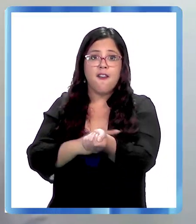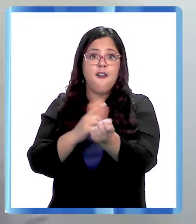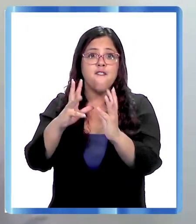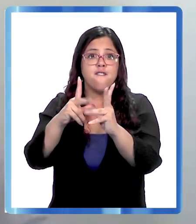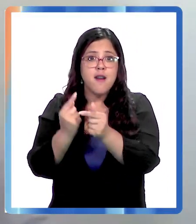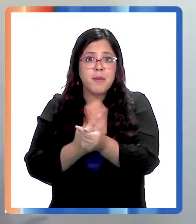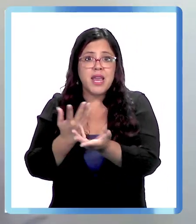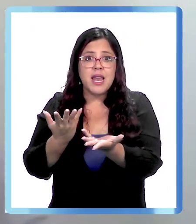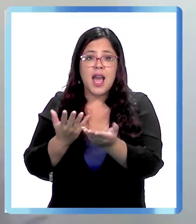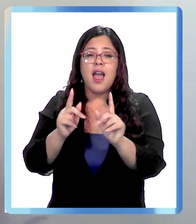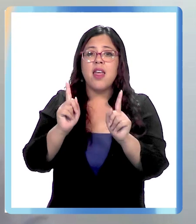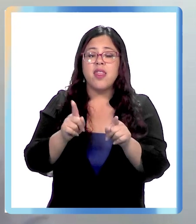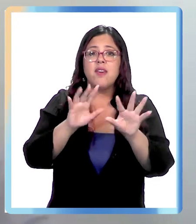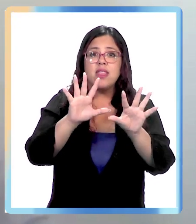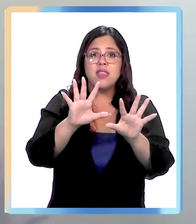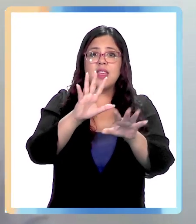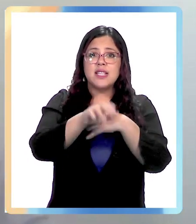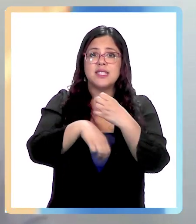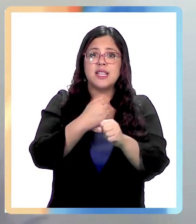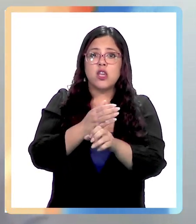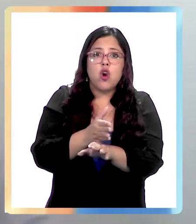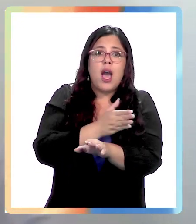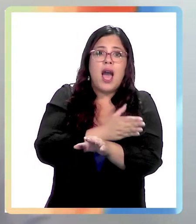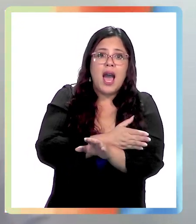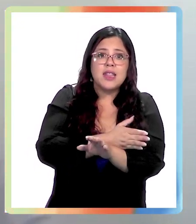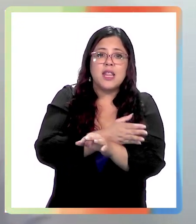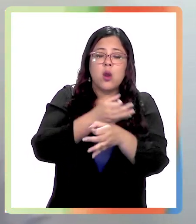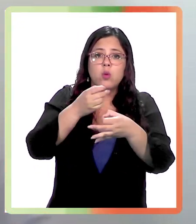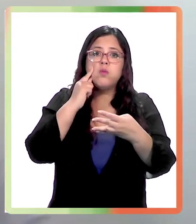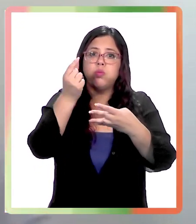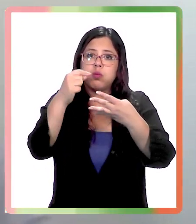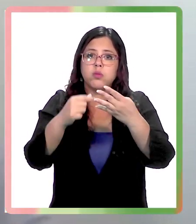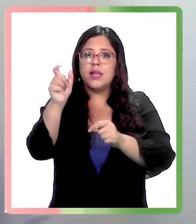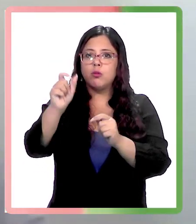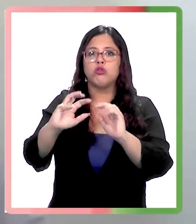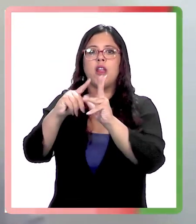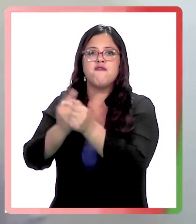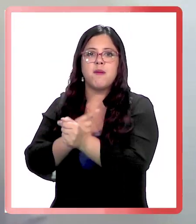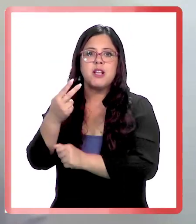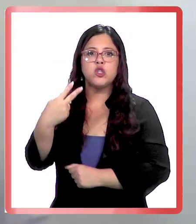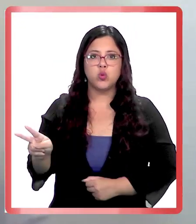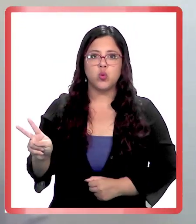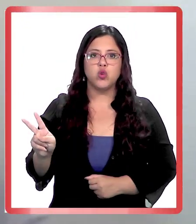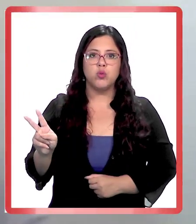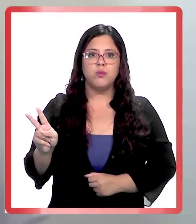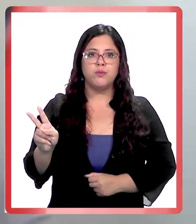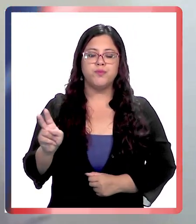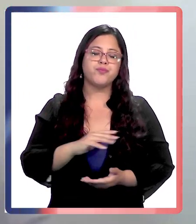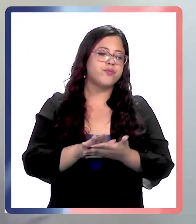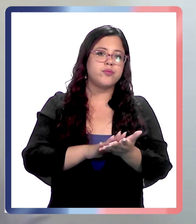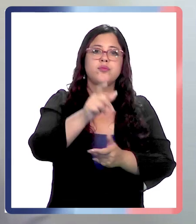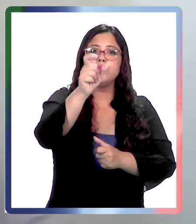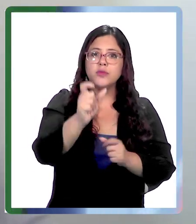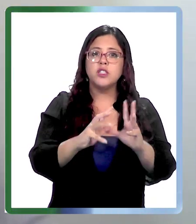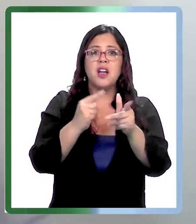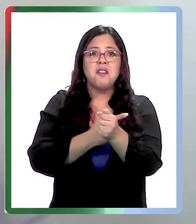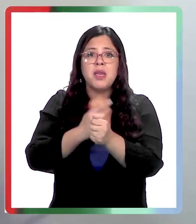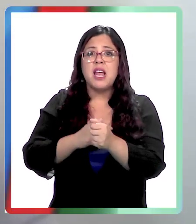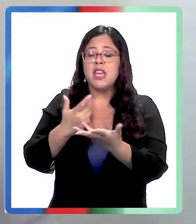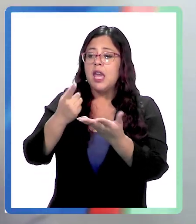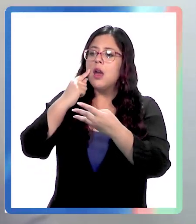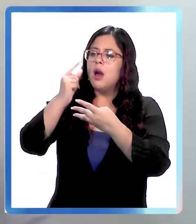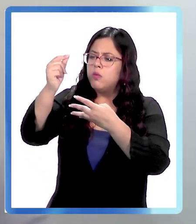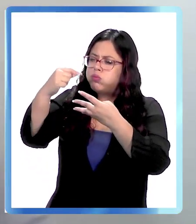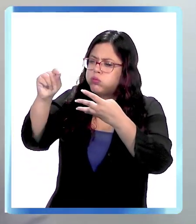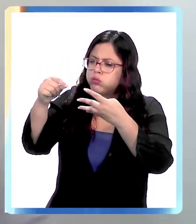antecedentes familiares al menos 10 años antes de la edad de diagnóstico del familiar. Si el familiar se diagnosticó